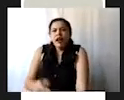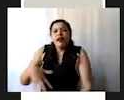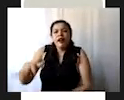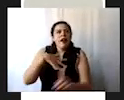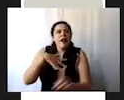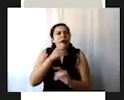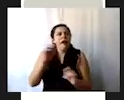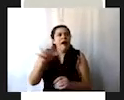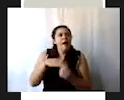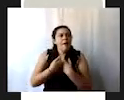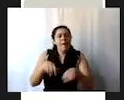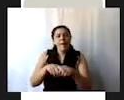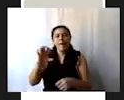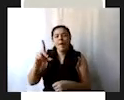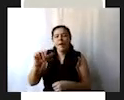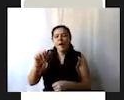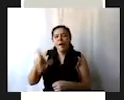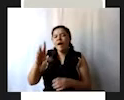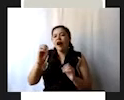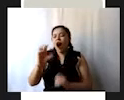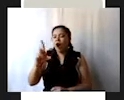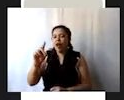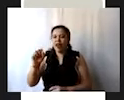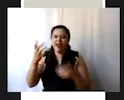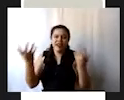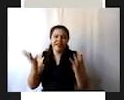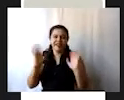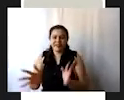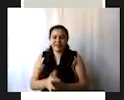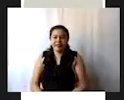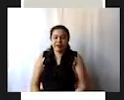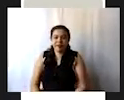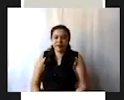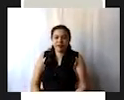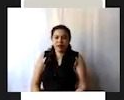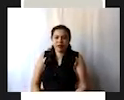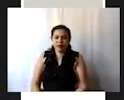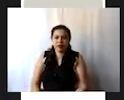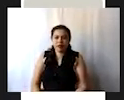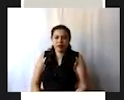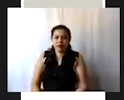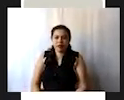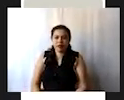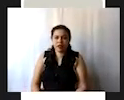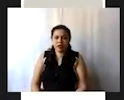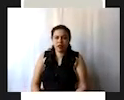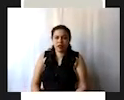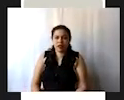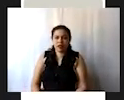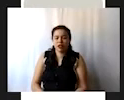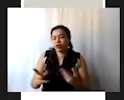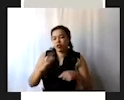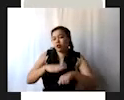en el esquema de los ODS. Sería de alguna u otra forma como lo ideal,